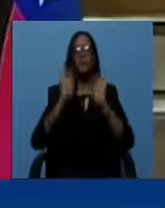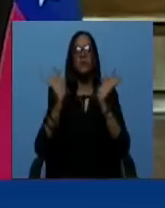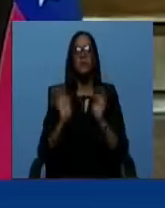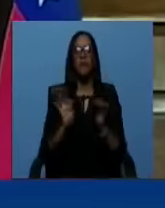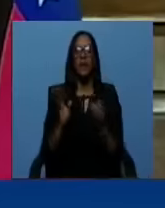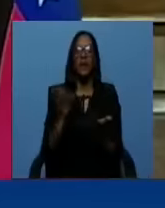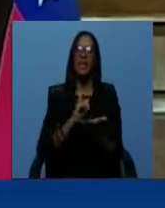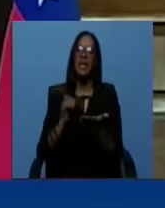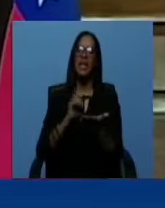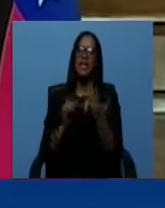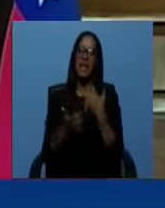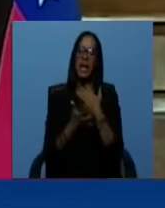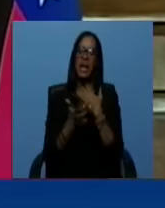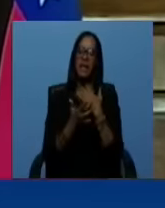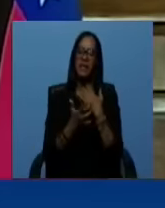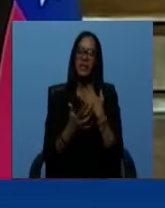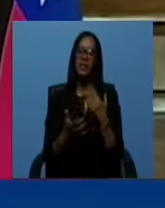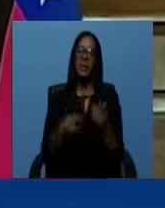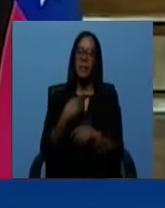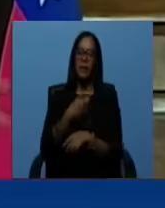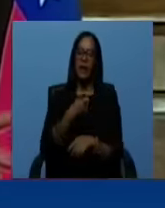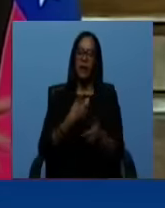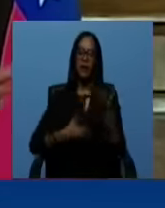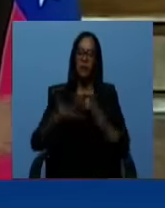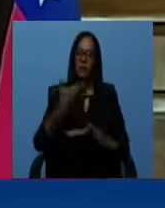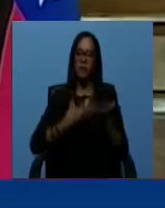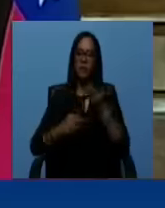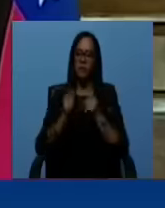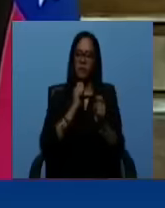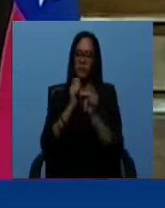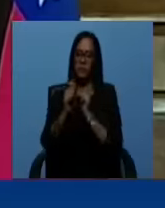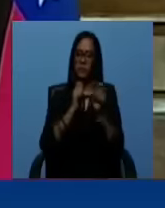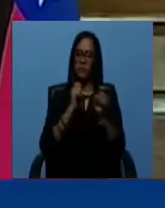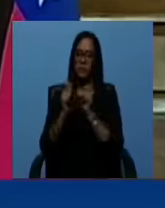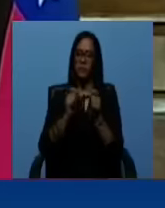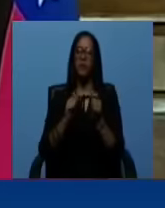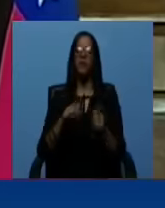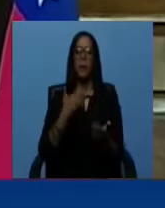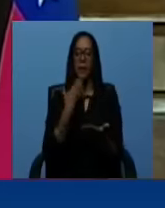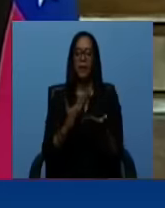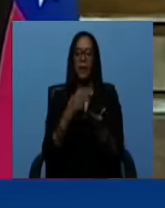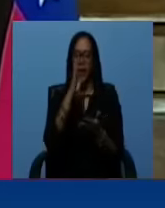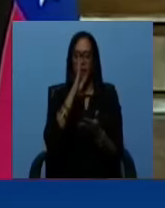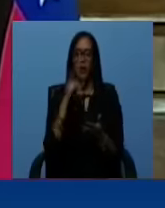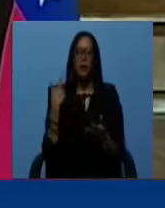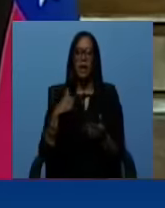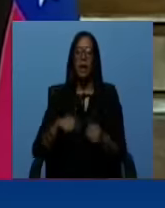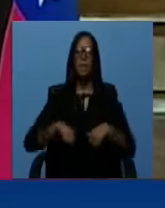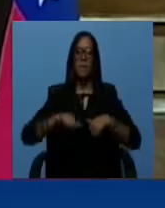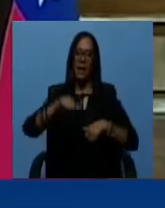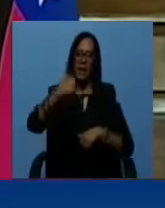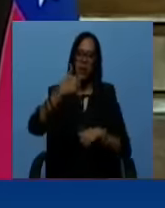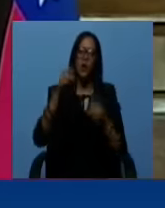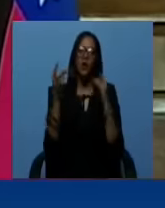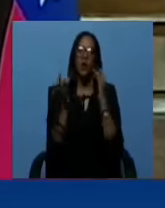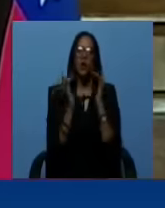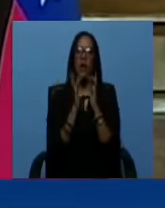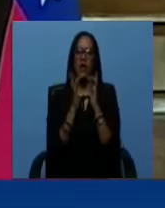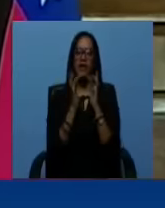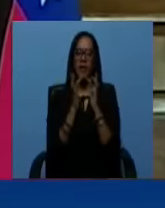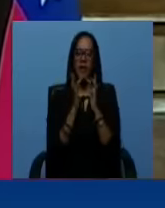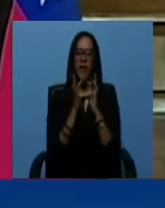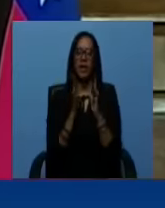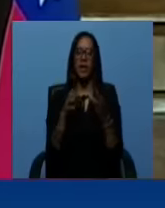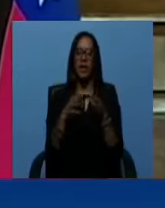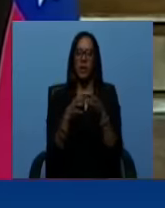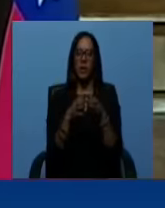recibir tributos internos y similares va a permitir que la banca tenga también mayor conectividad e introducción en este